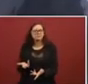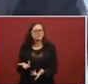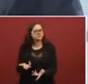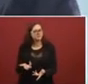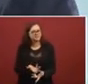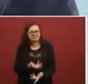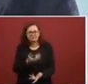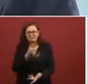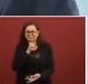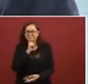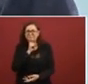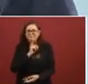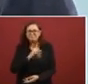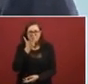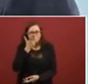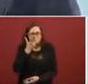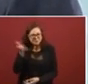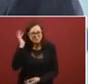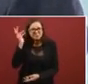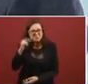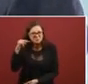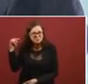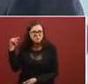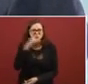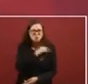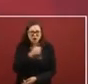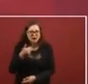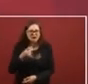Discurso falso, hipócrita.